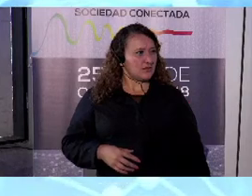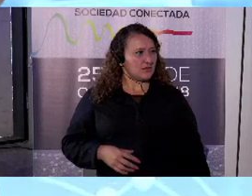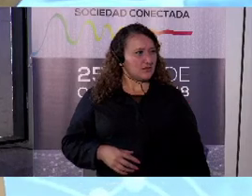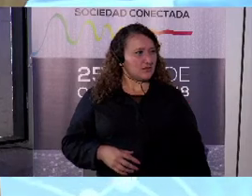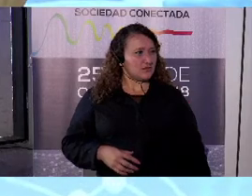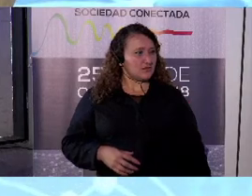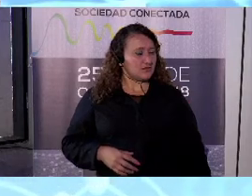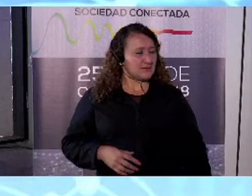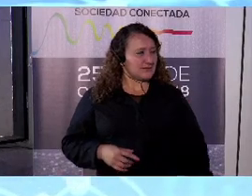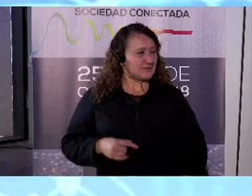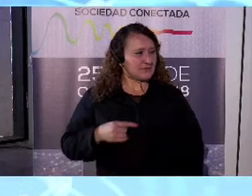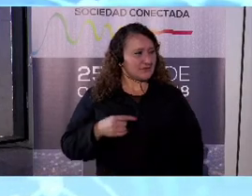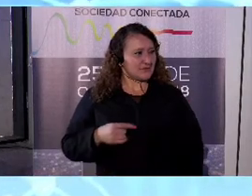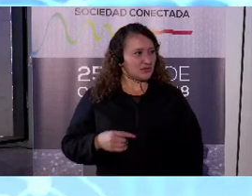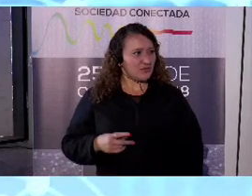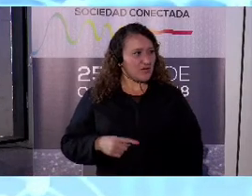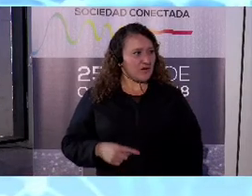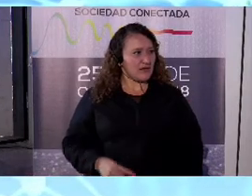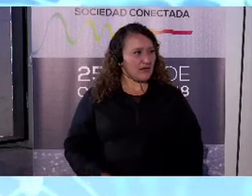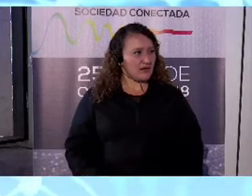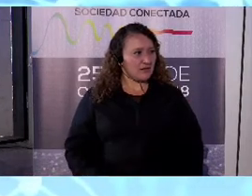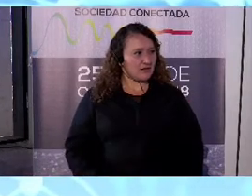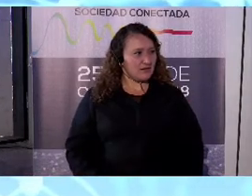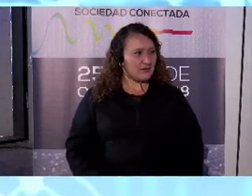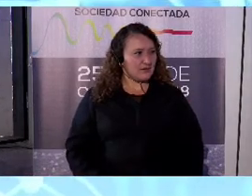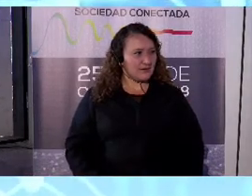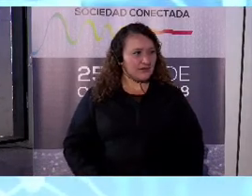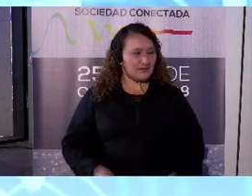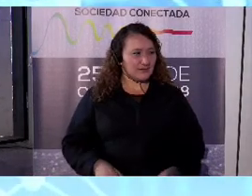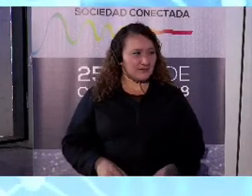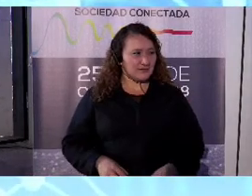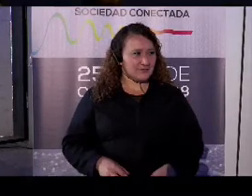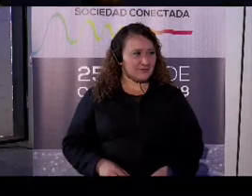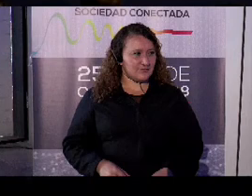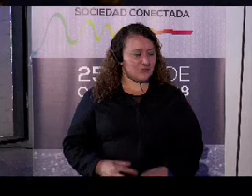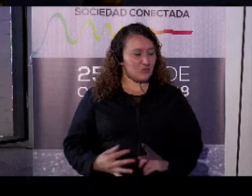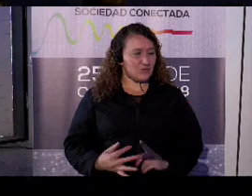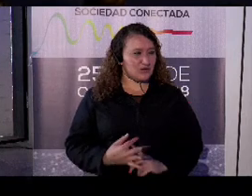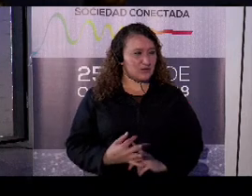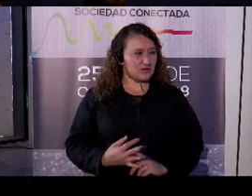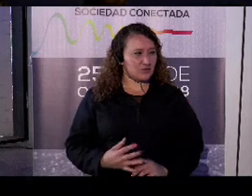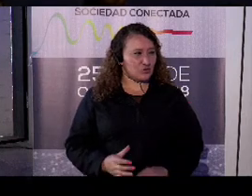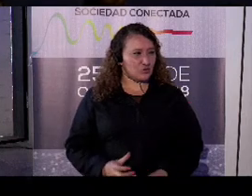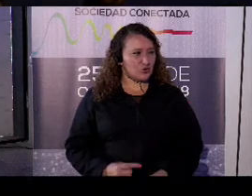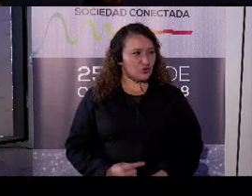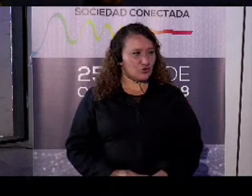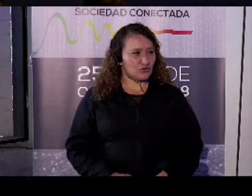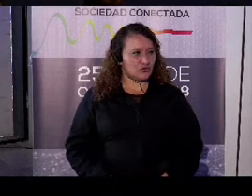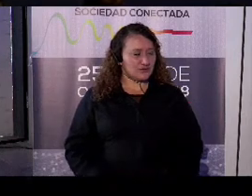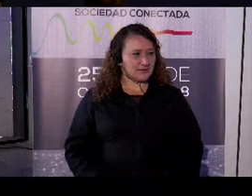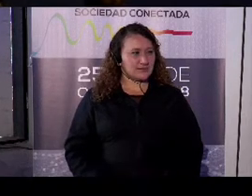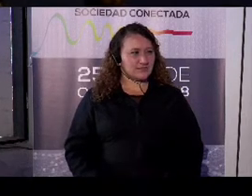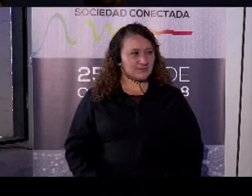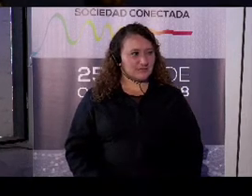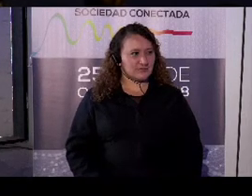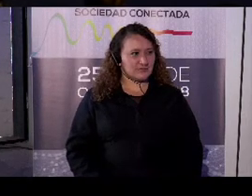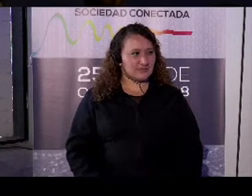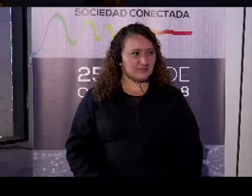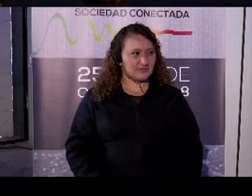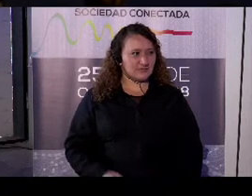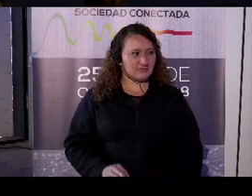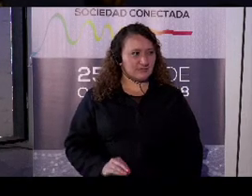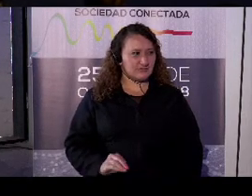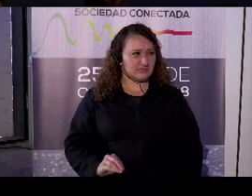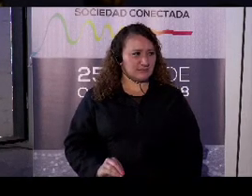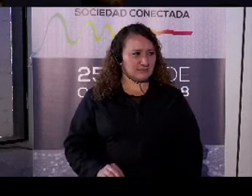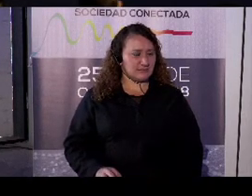final Aquí vemos un ejemplo de cómo funciona la infraestructura de la red sigfox que está implementando